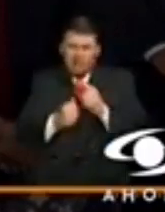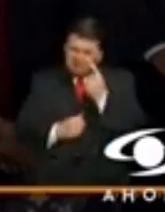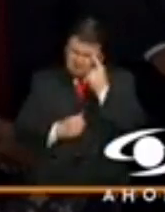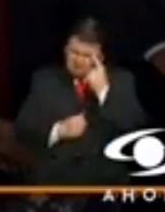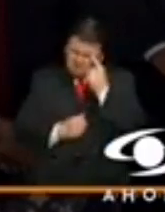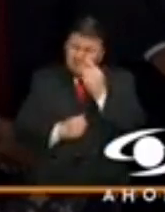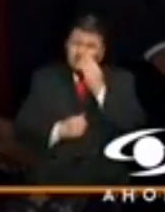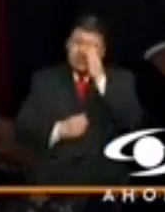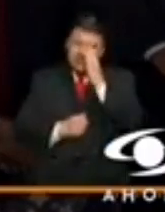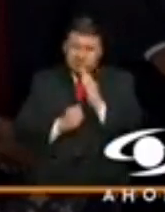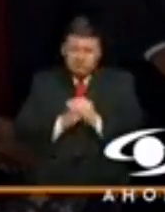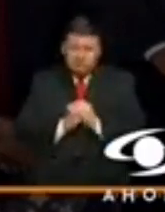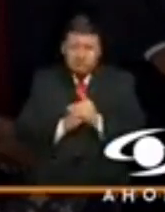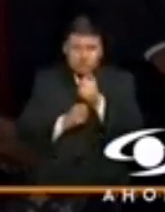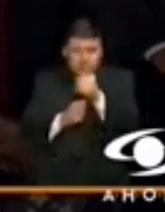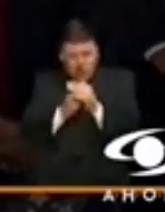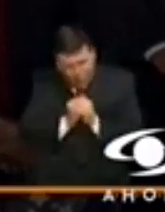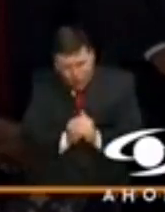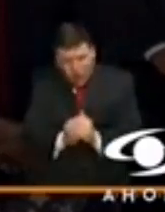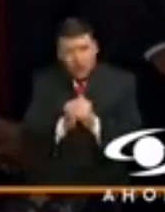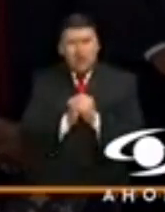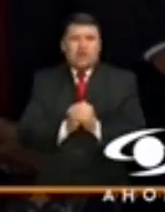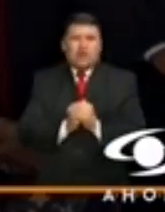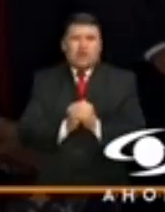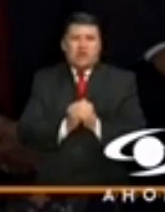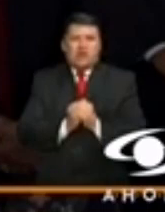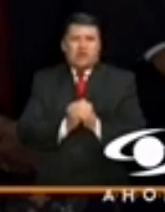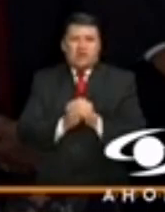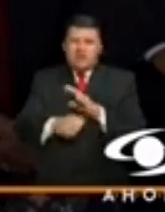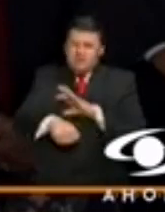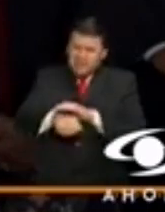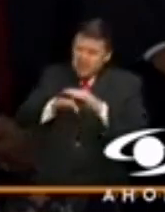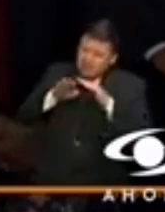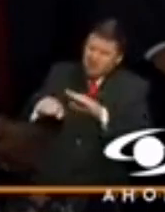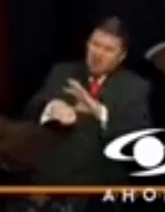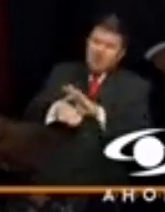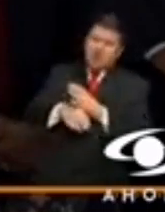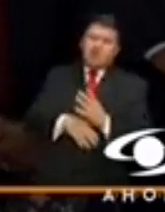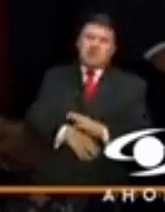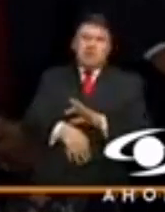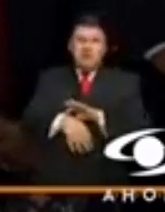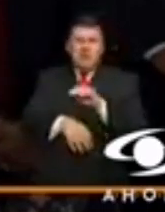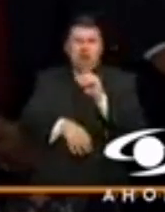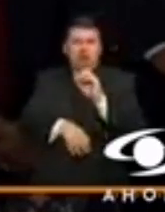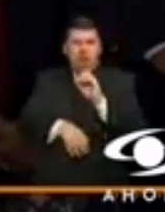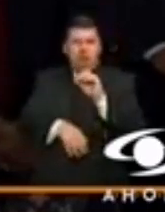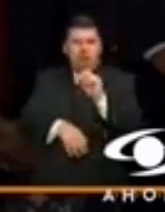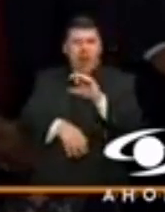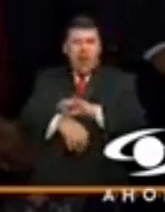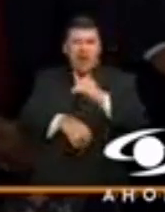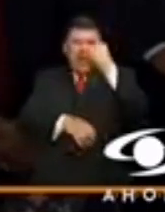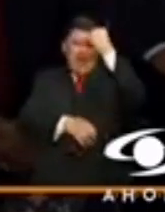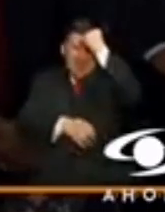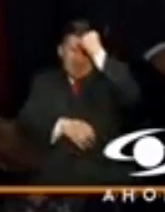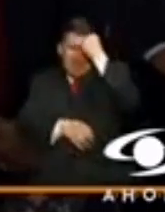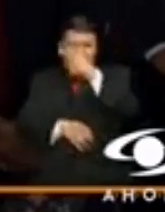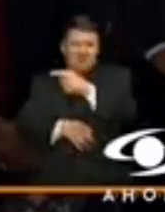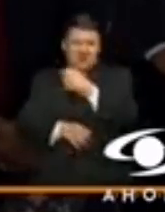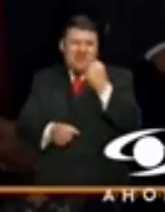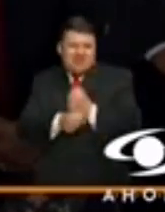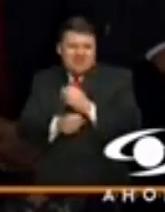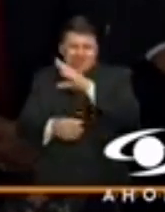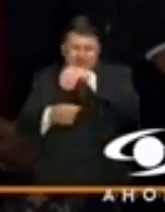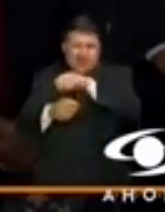haga. Cada oración en favor de los médicos, médicas, enfermeros y trabajadores de la